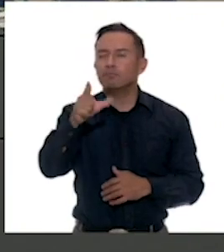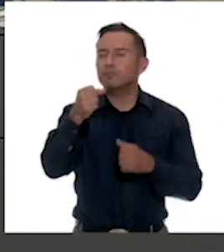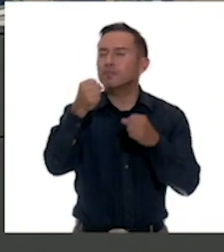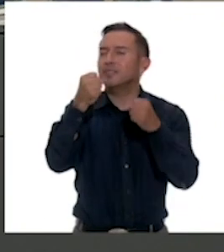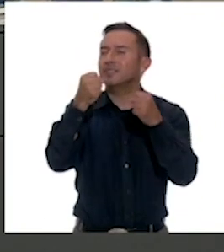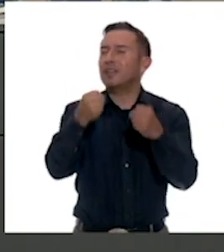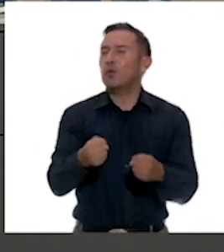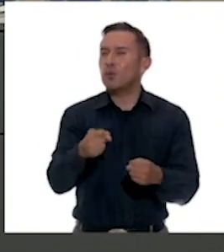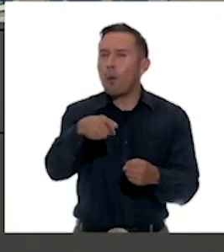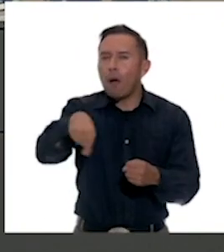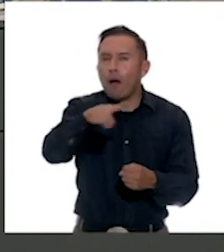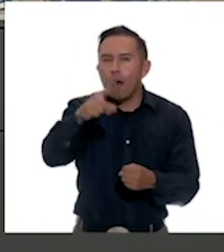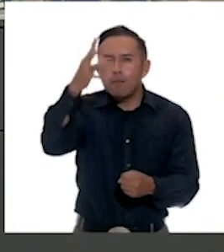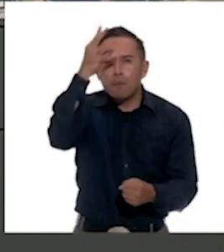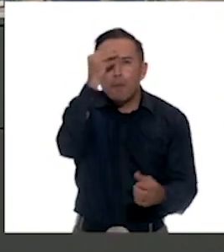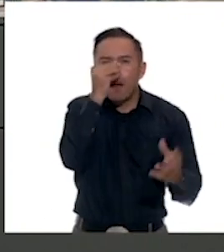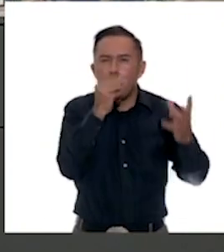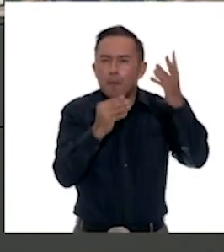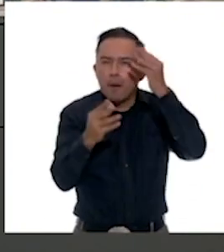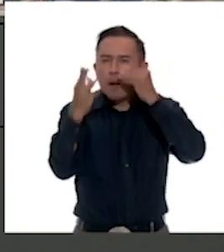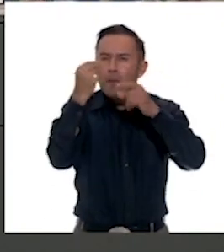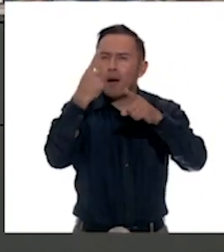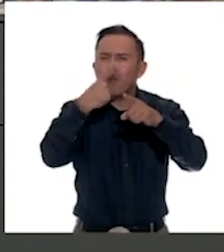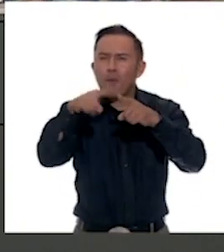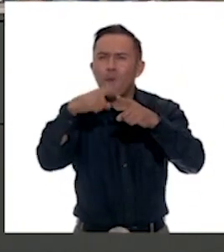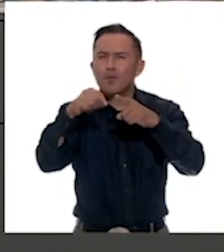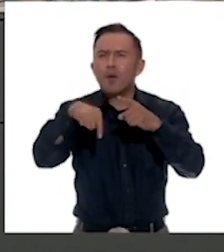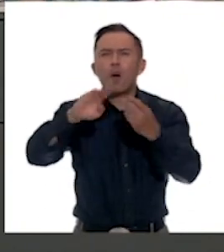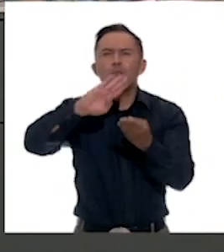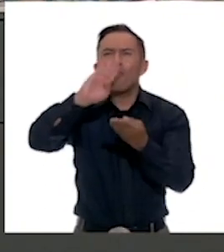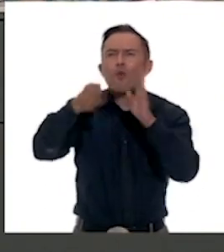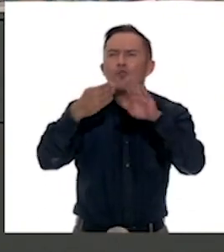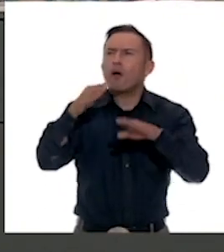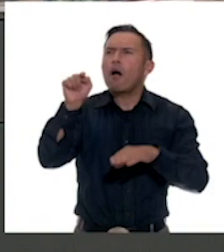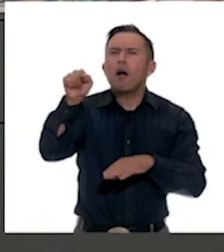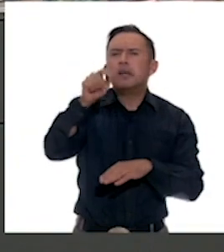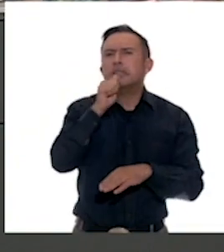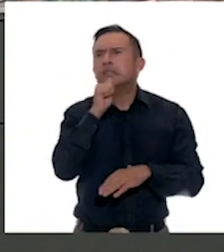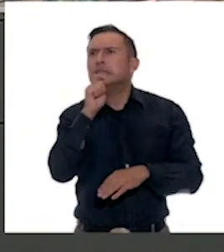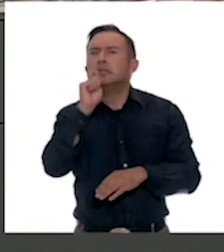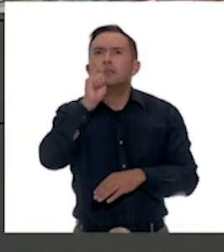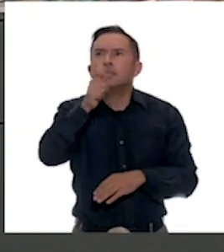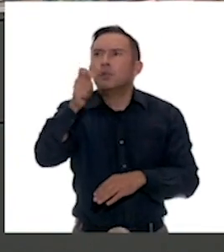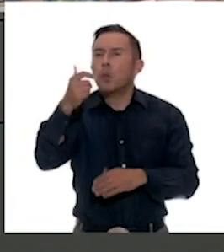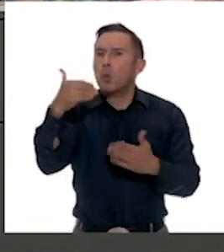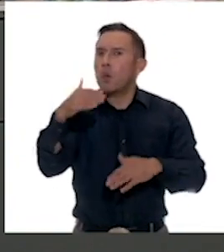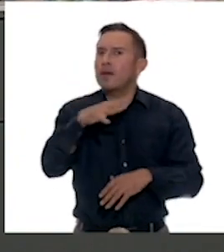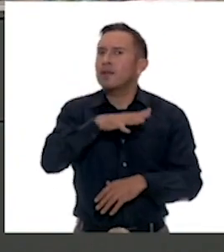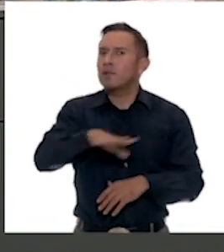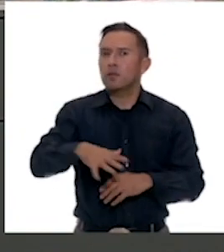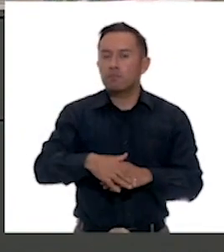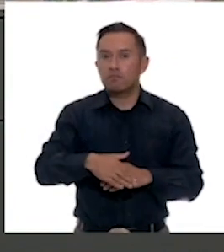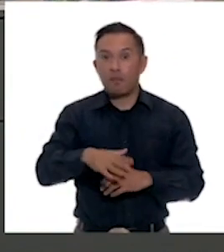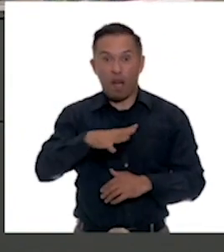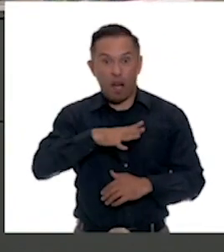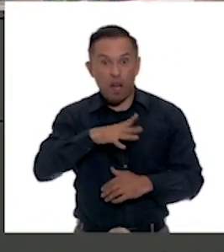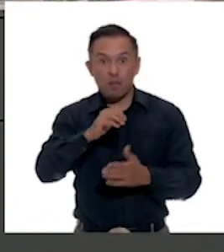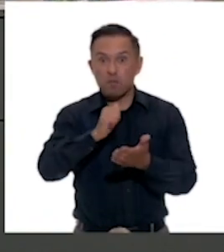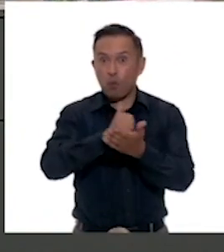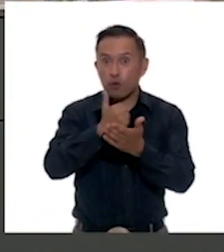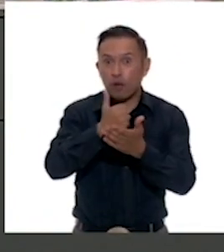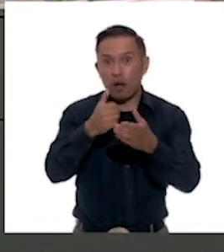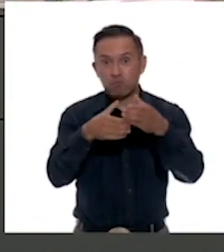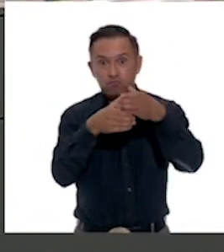aprendiendo mucho y conociendo más cosas increíbles de nuestro mundo. ¿Tienen a la mano un envase o empaque de algún producto que